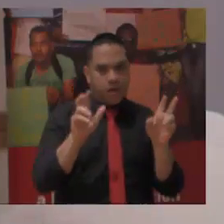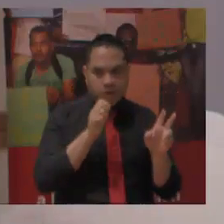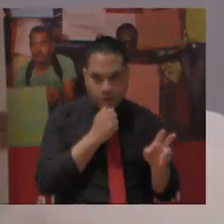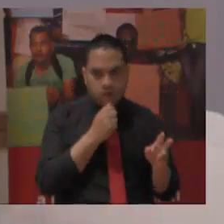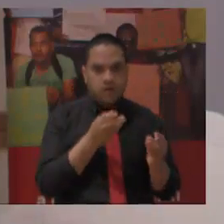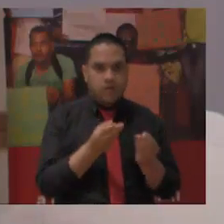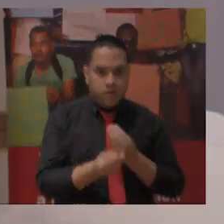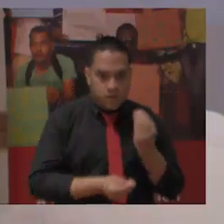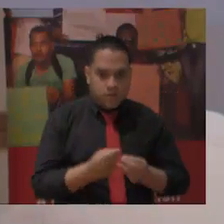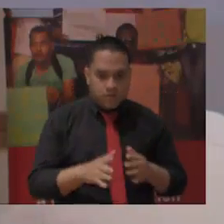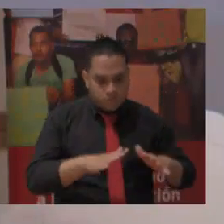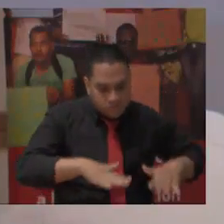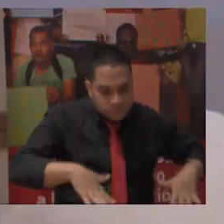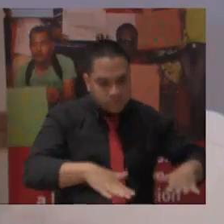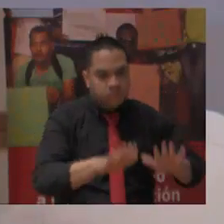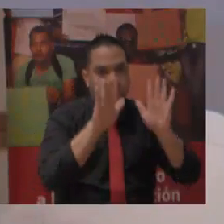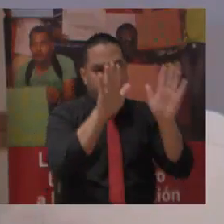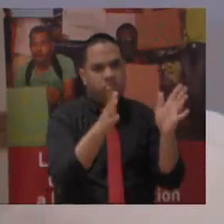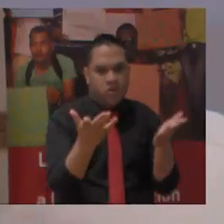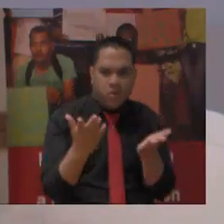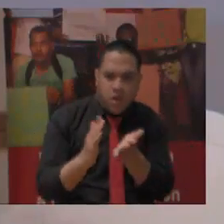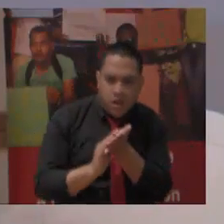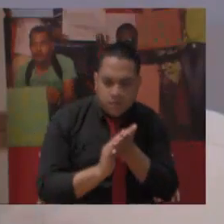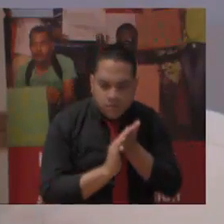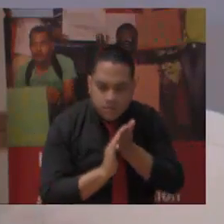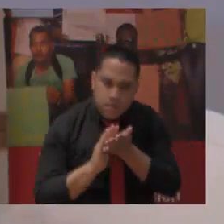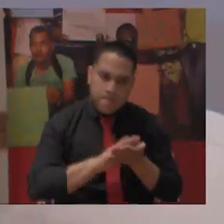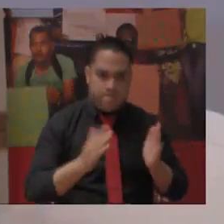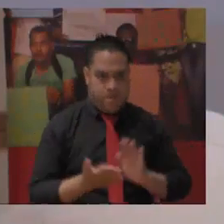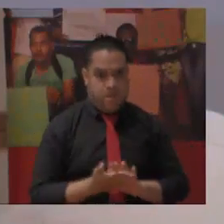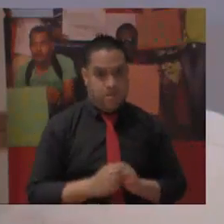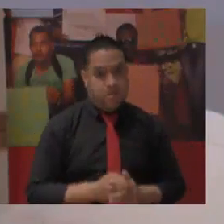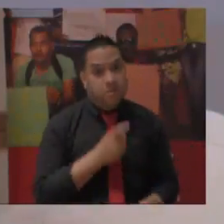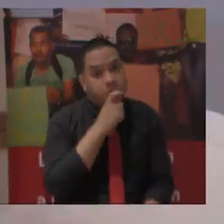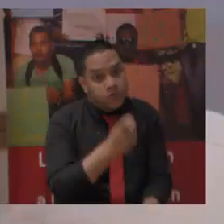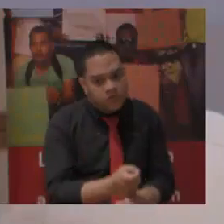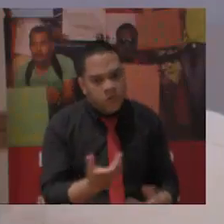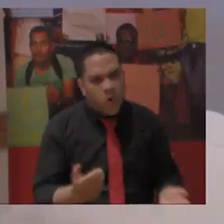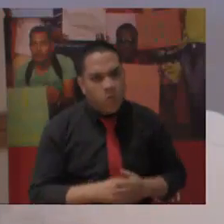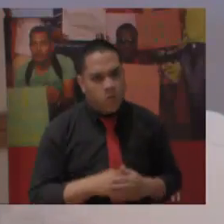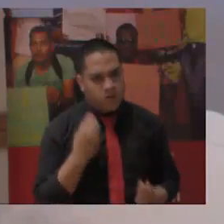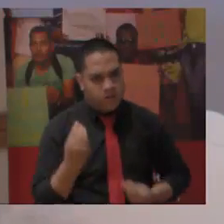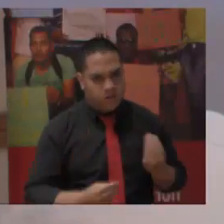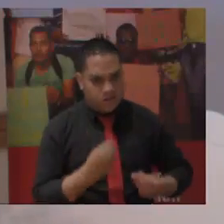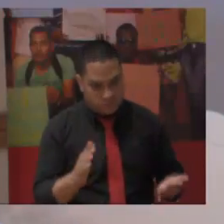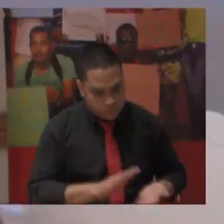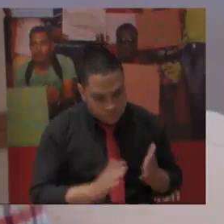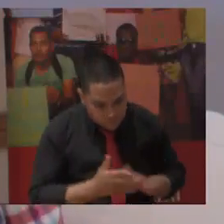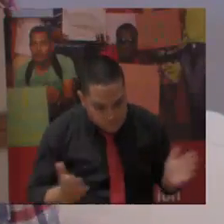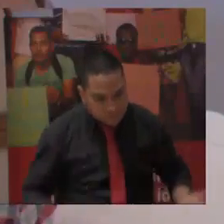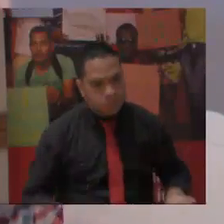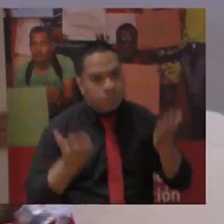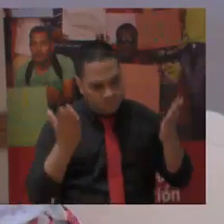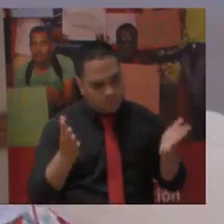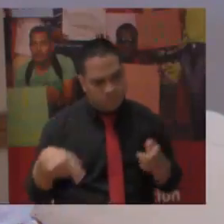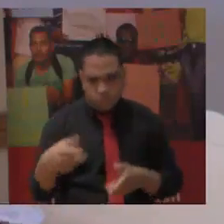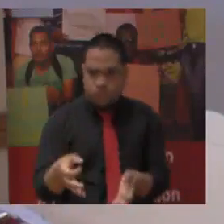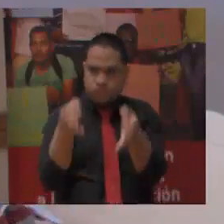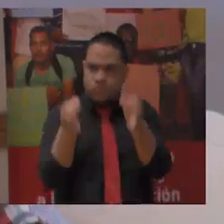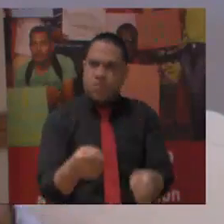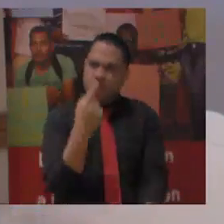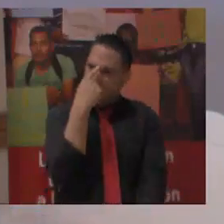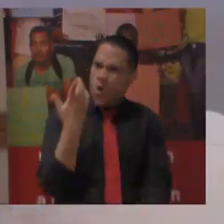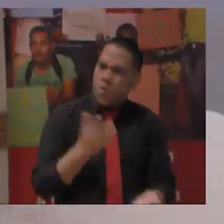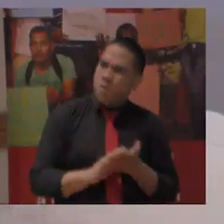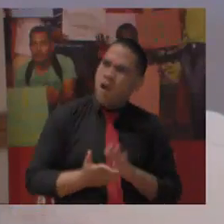tenemos que buscar esos espacios de reconciliación. Es difícil construirla cuando la gente está convencida que la paz se